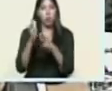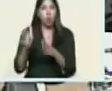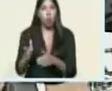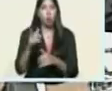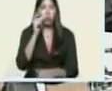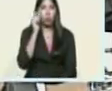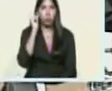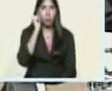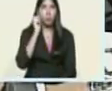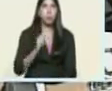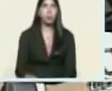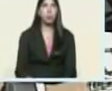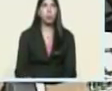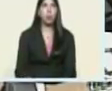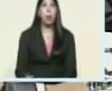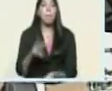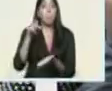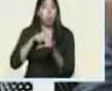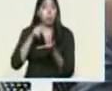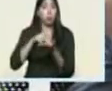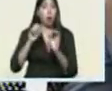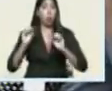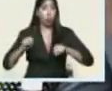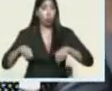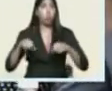país y participaron